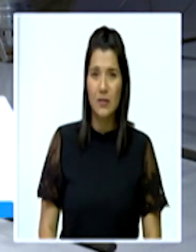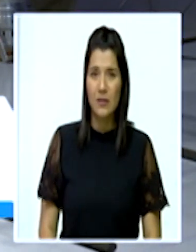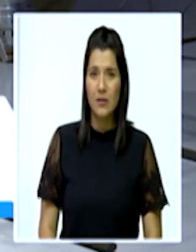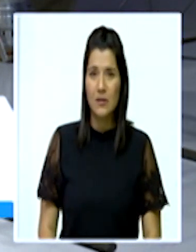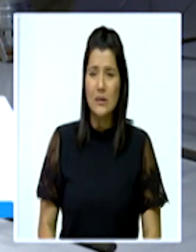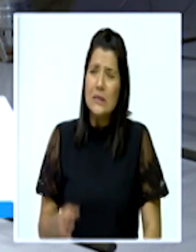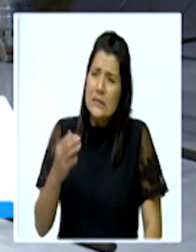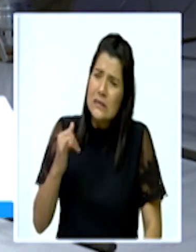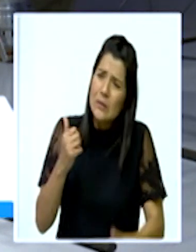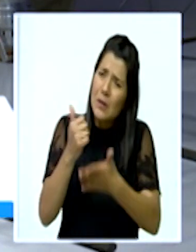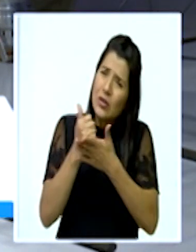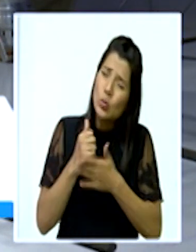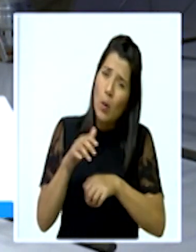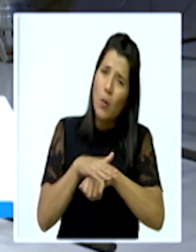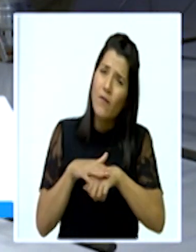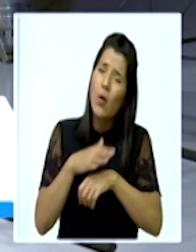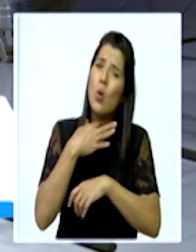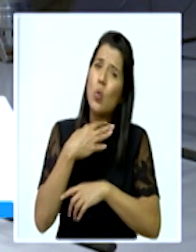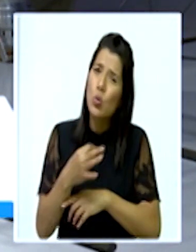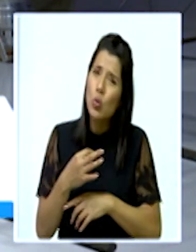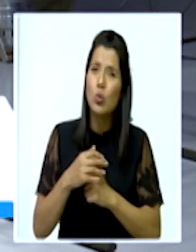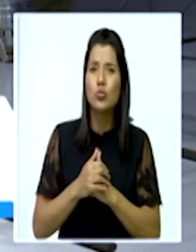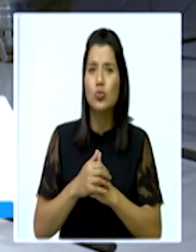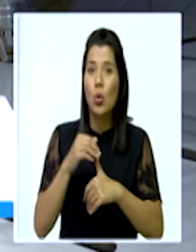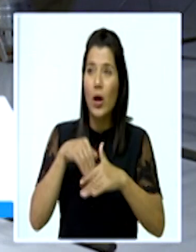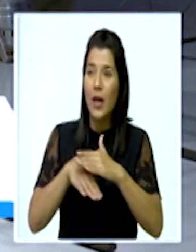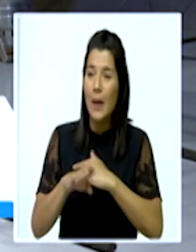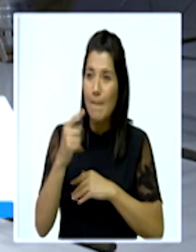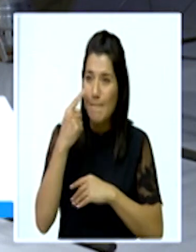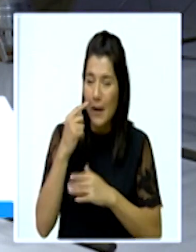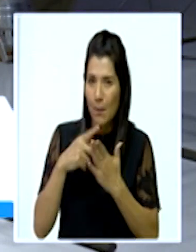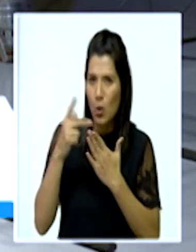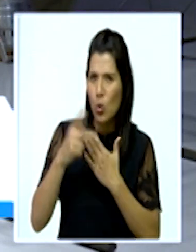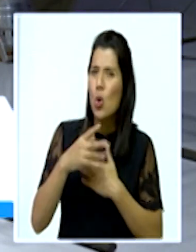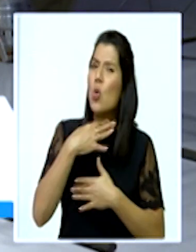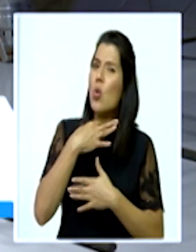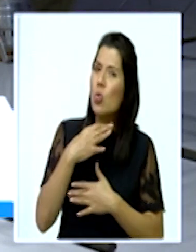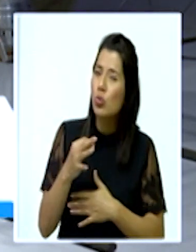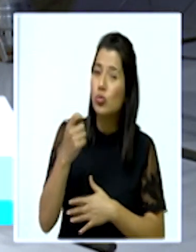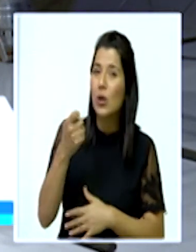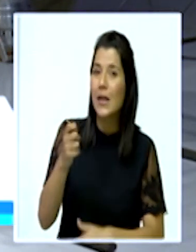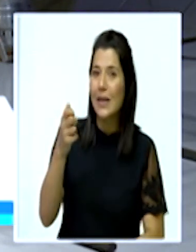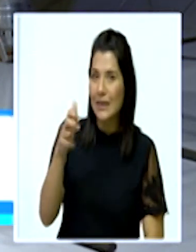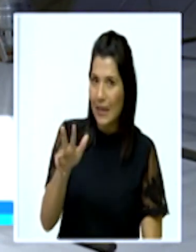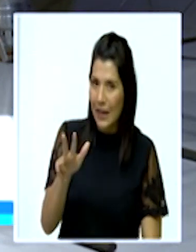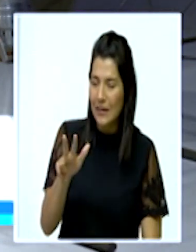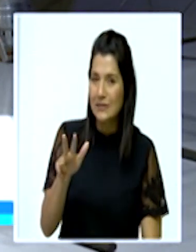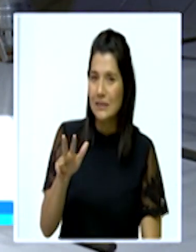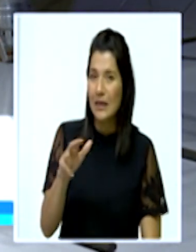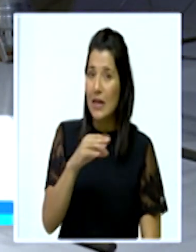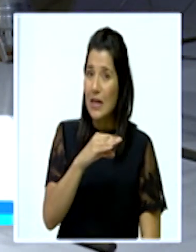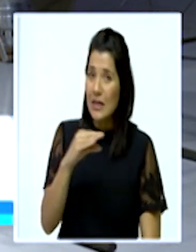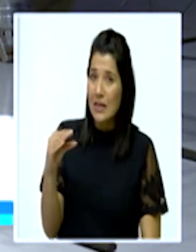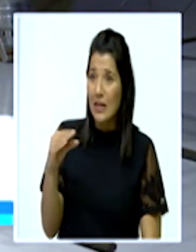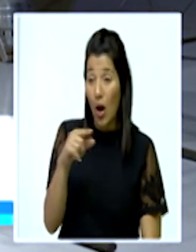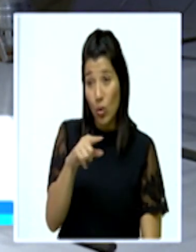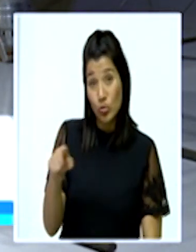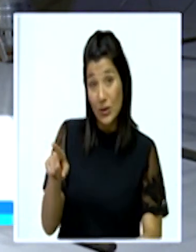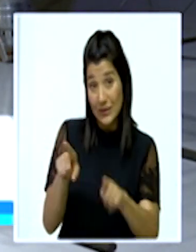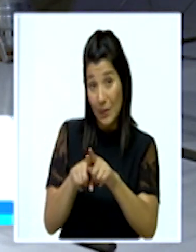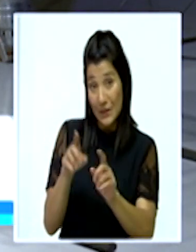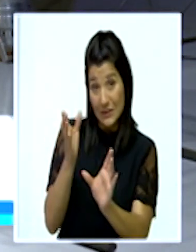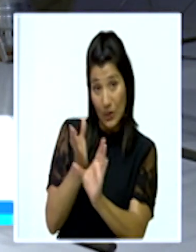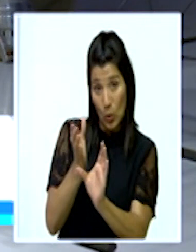hace el favor, mucho gusto en escucharlas. Mucho gusto, Canal 13 y a ustedes también,